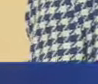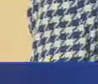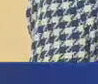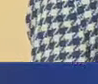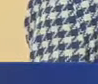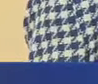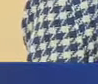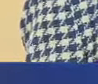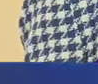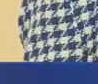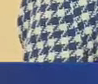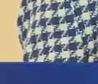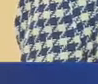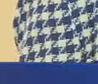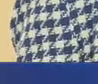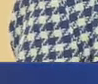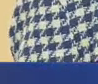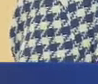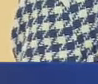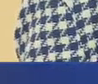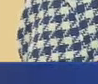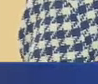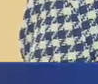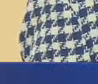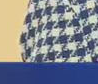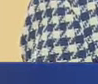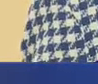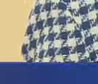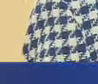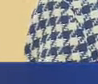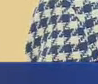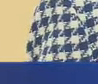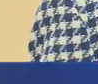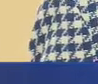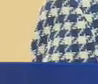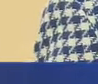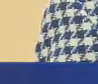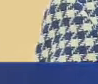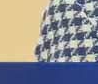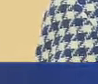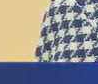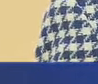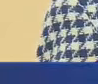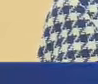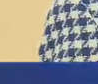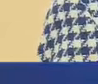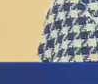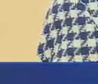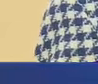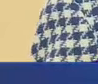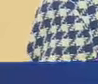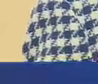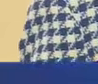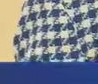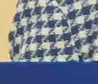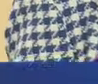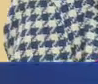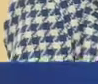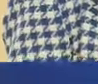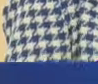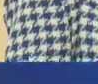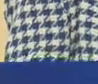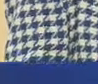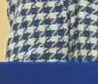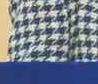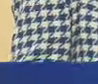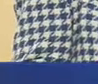dije, tenemos alrededor de 4.341 actas con novedad, que es esto refiere más o menos un 2%. Una evaluación breve acerca